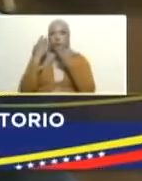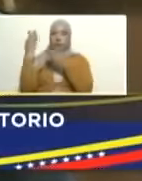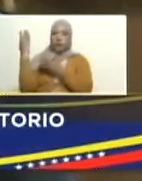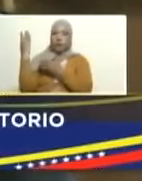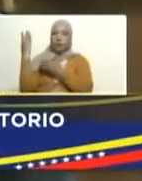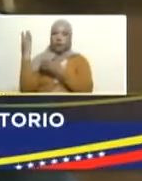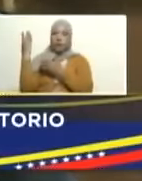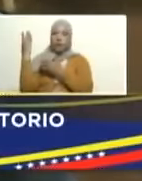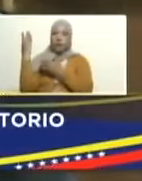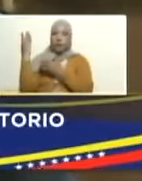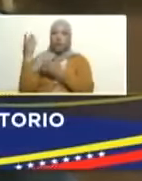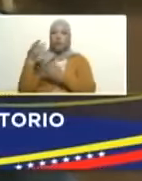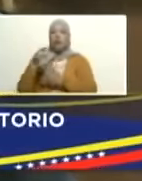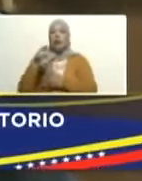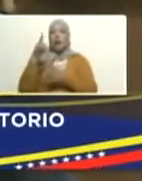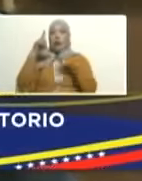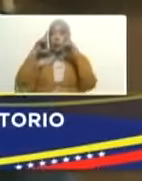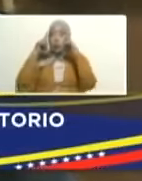experto